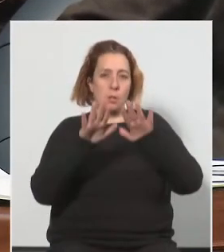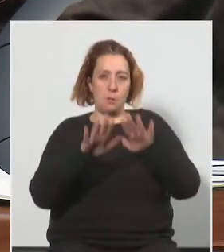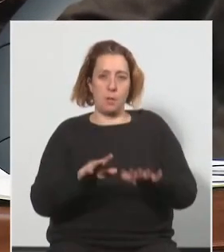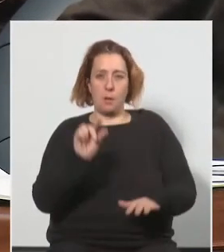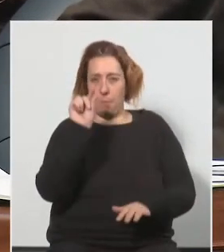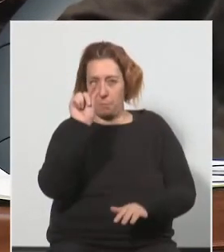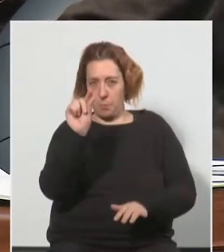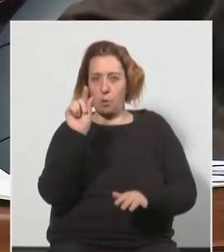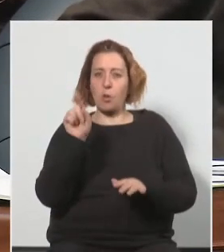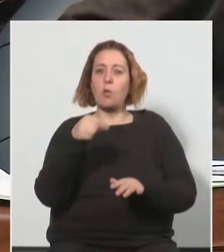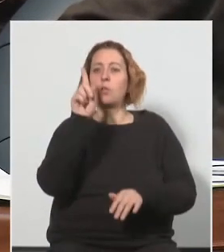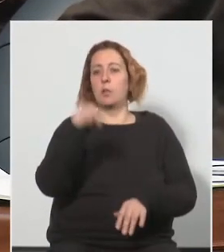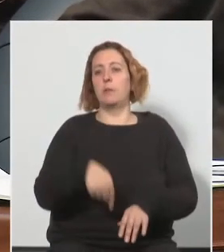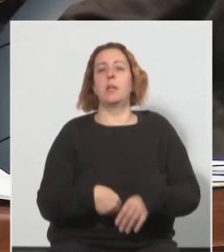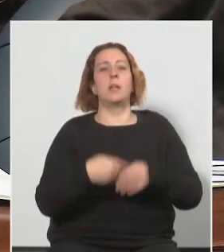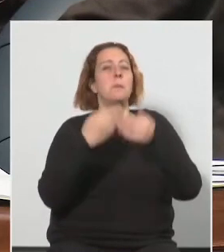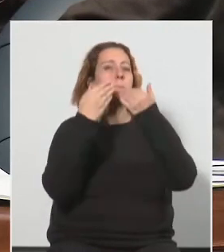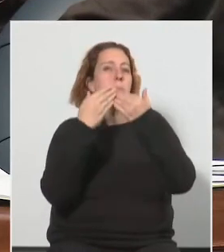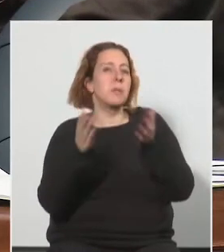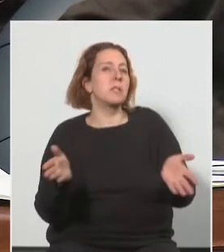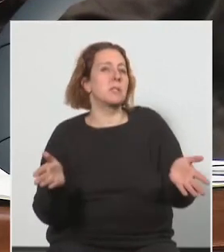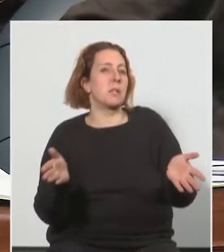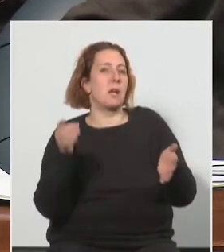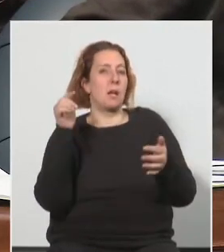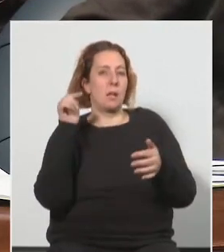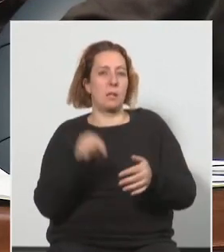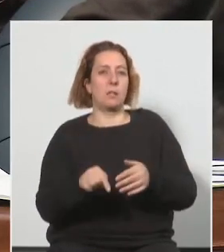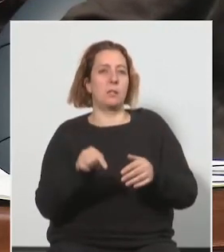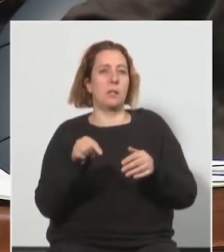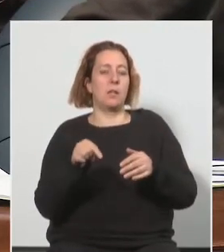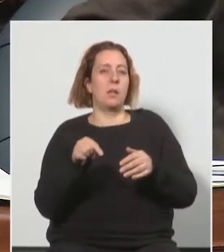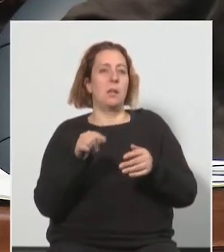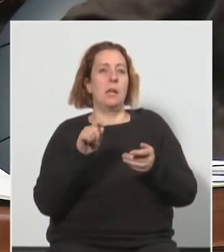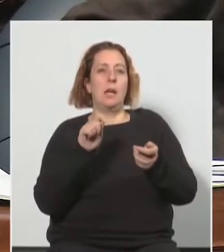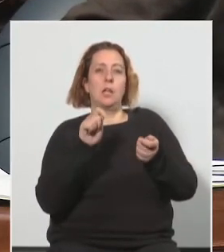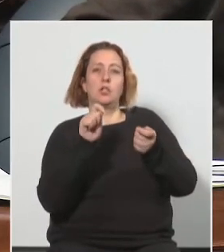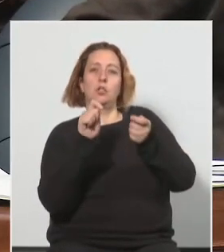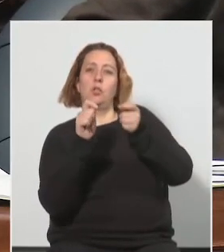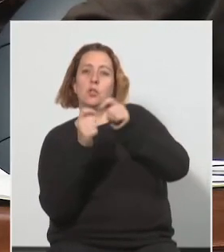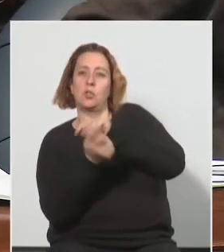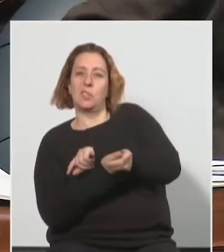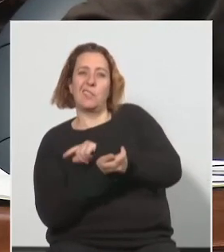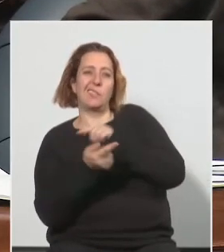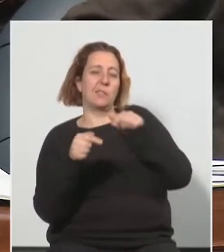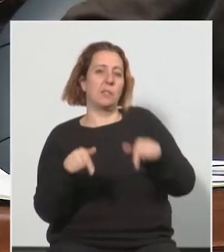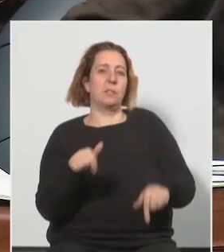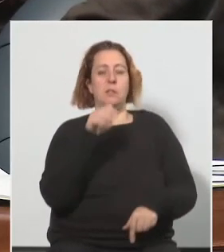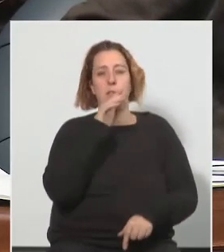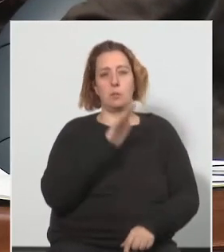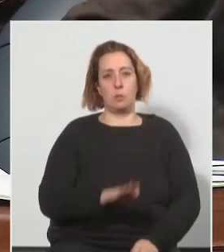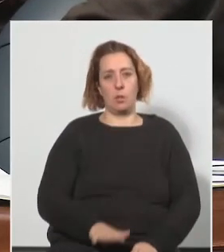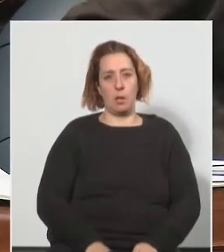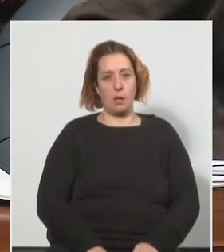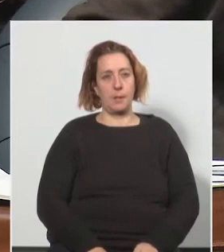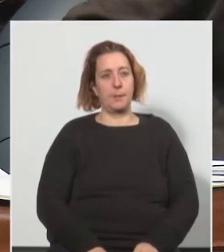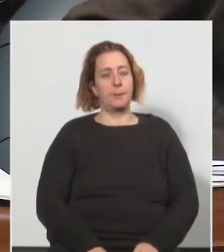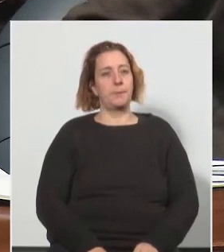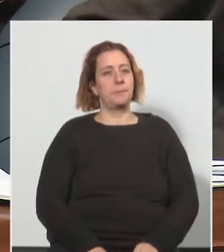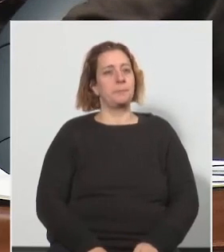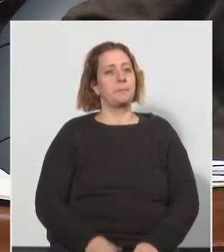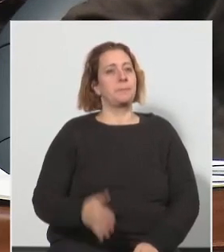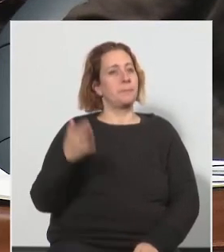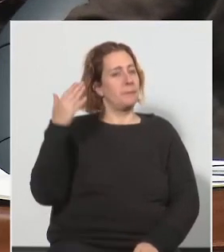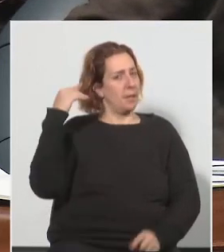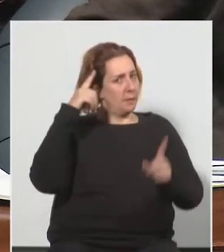en el origen de todo esto. ¿Cuándo es que empezó a torcerse esta historia?